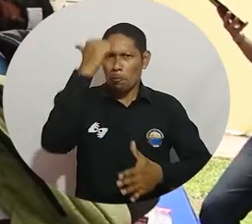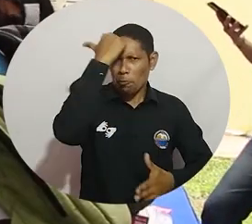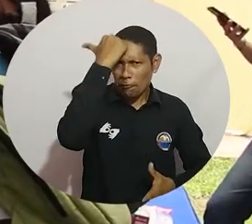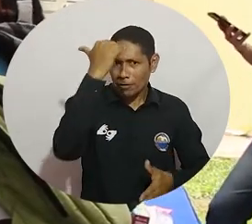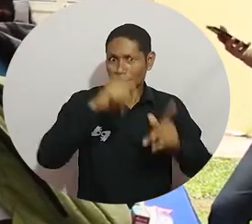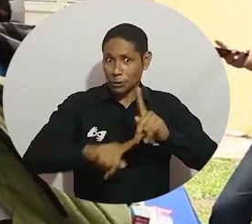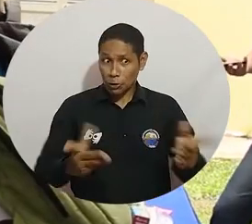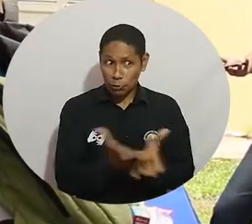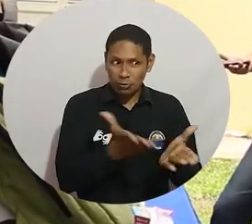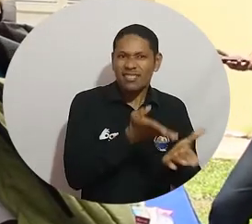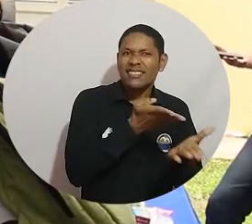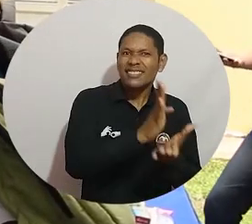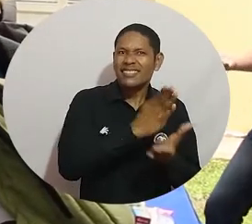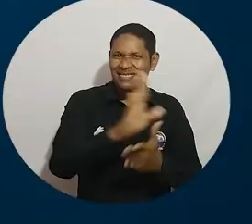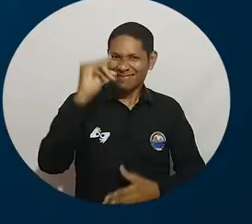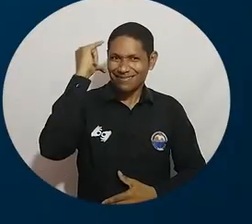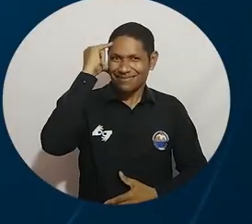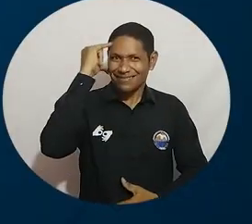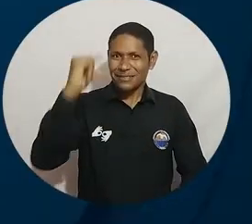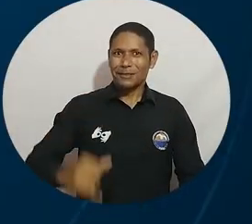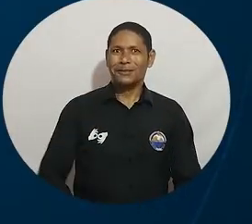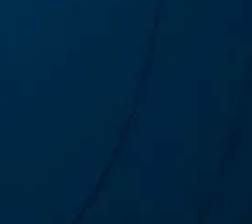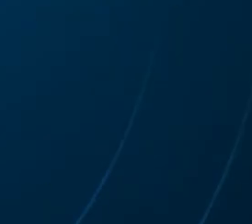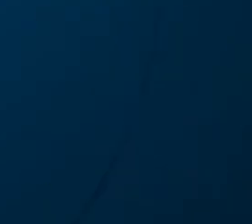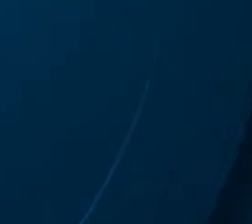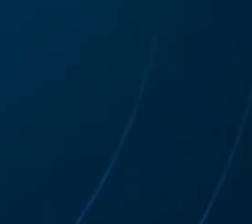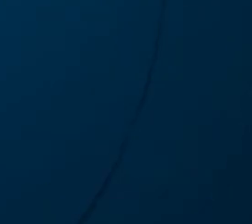estudiantes del programa de psicología.